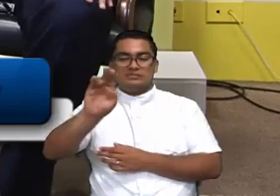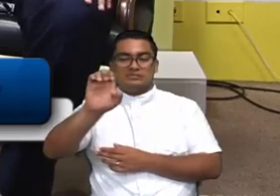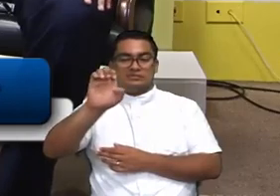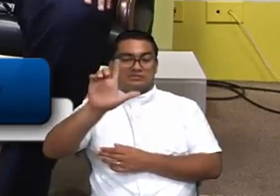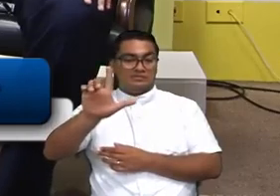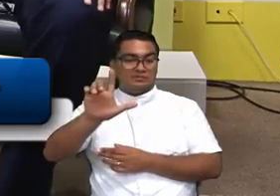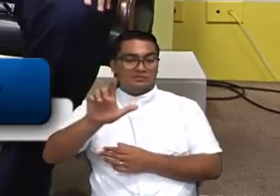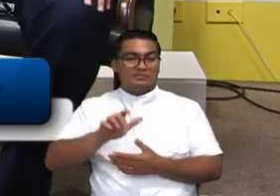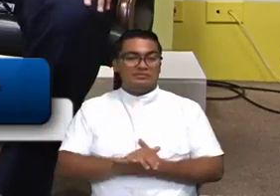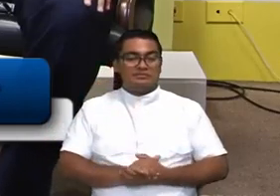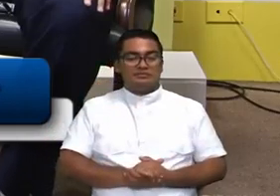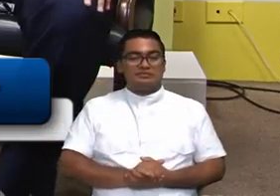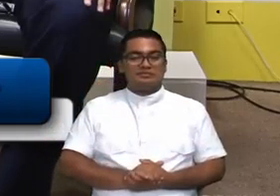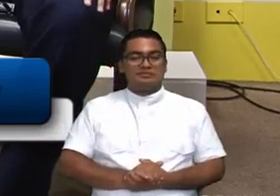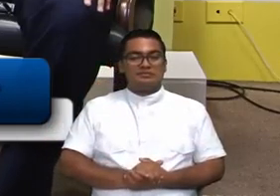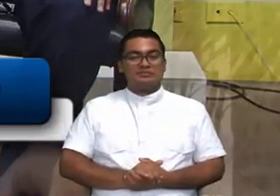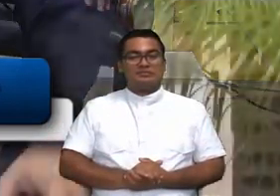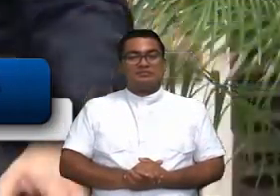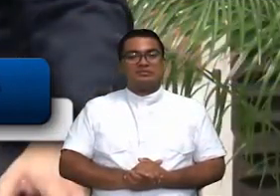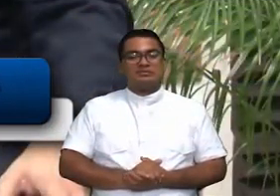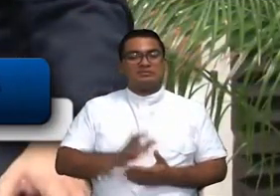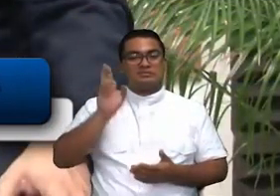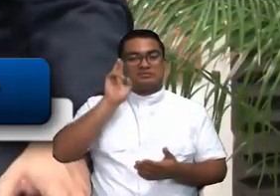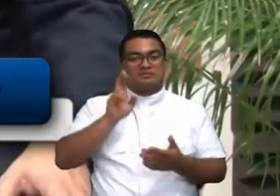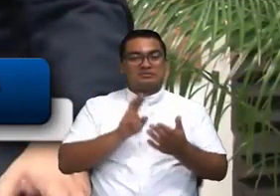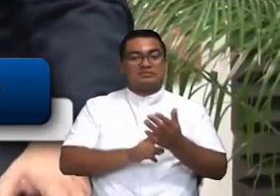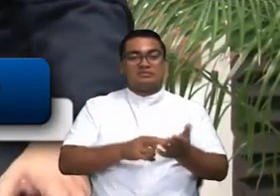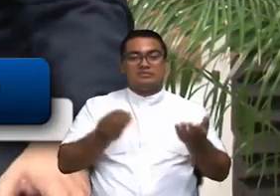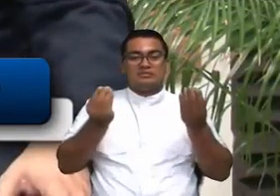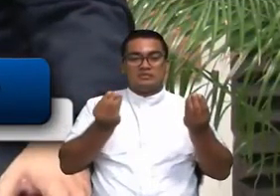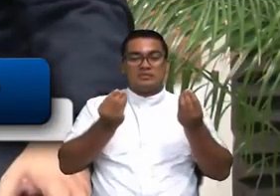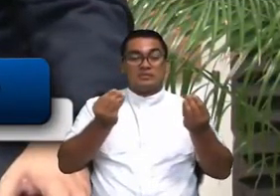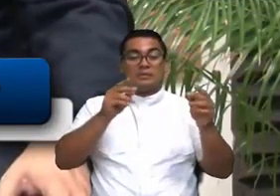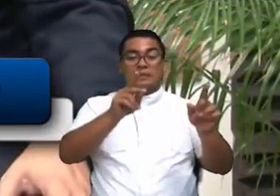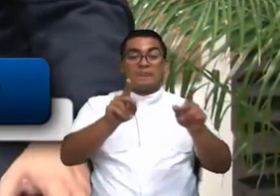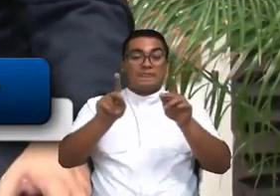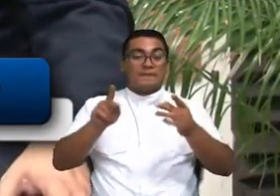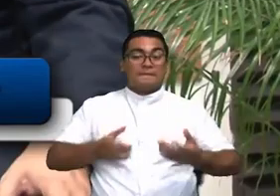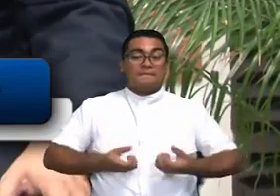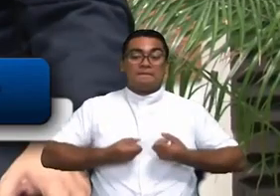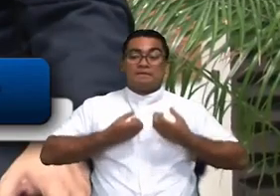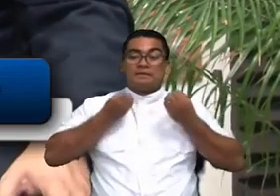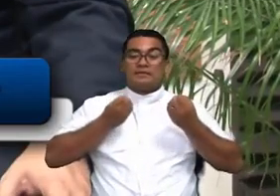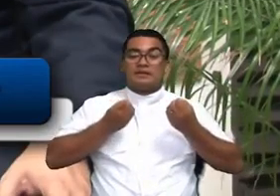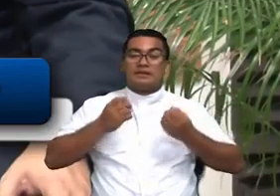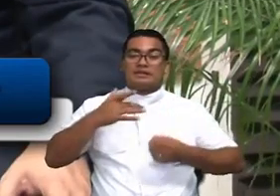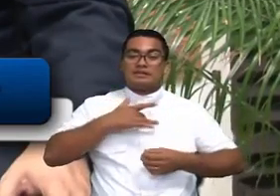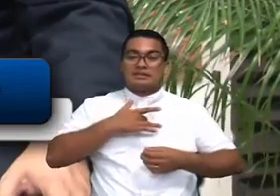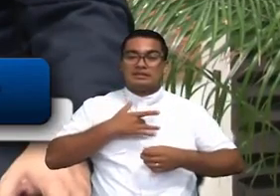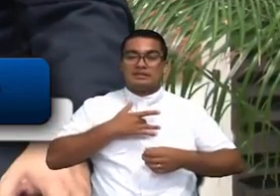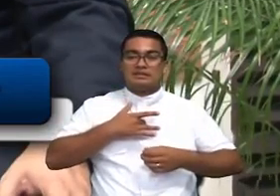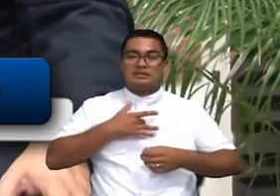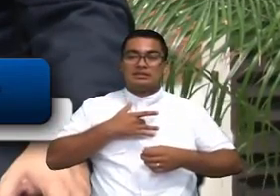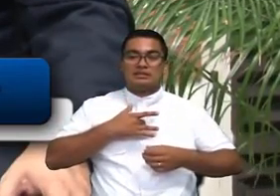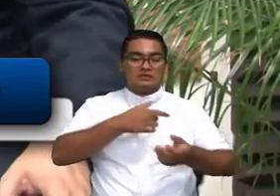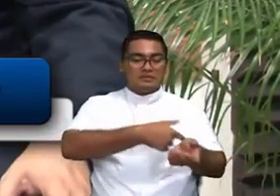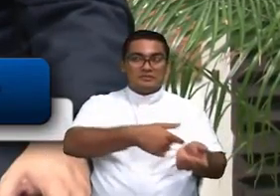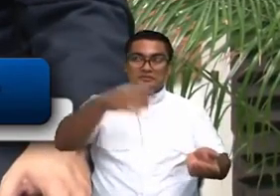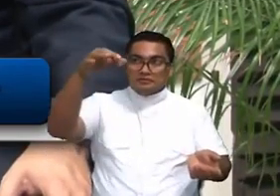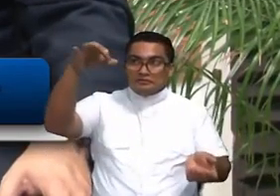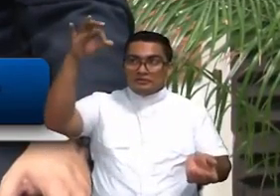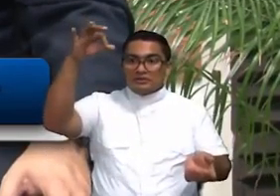bueno, recordemos que en la mayoría de los pacientes oncológicos necesitan ya sea radioterapia o quimioterapia o